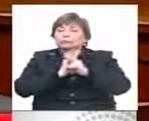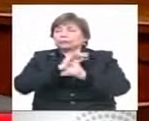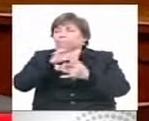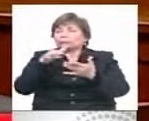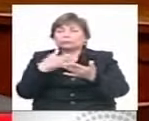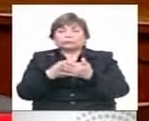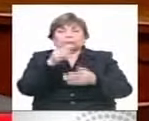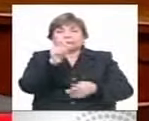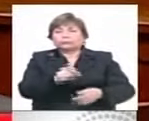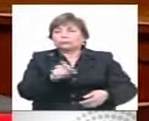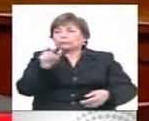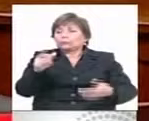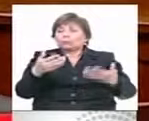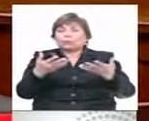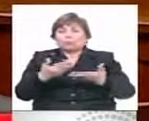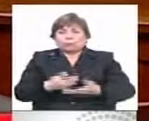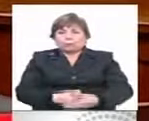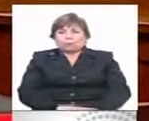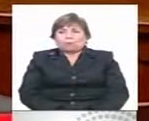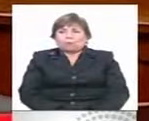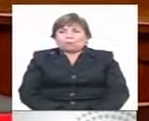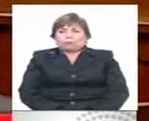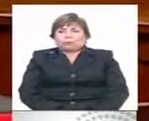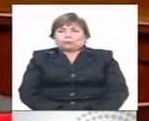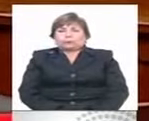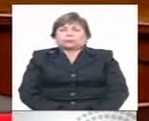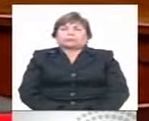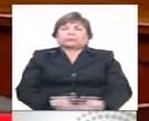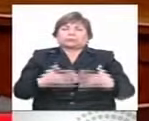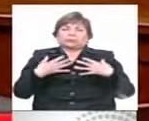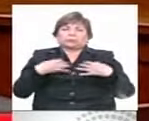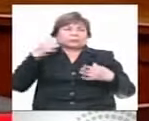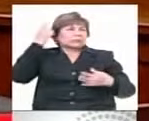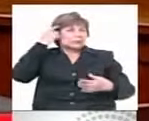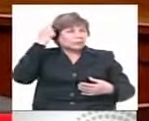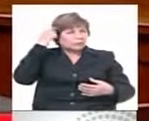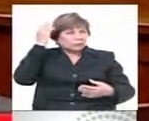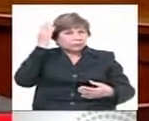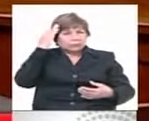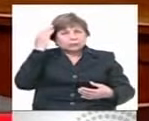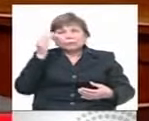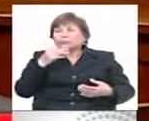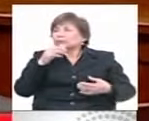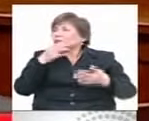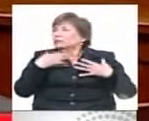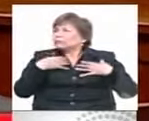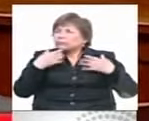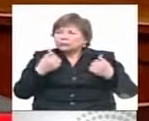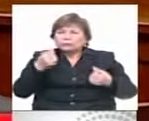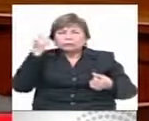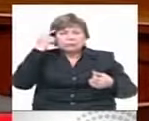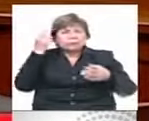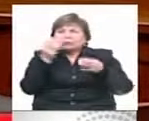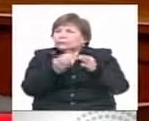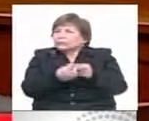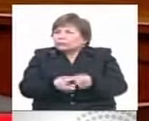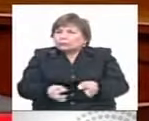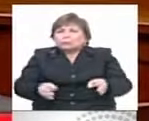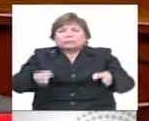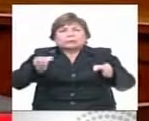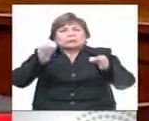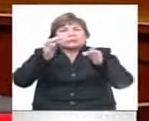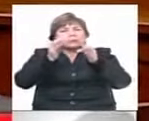las personas que residen en el Perú. Salud mental. La salud mental es tan importante como la